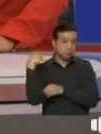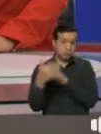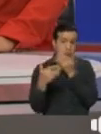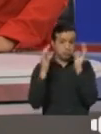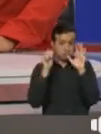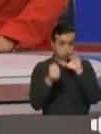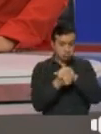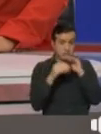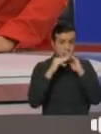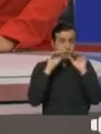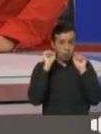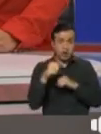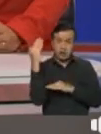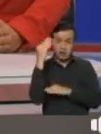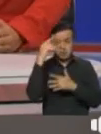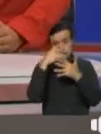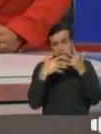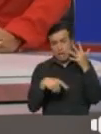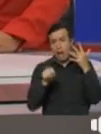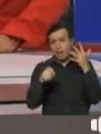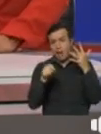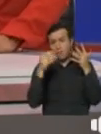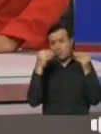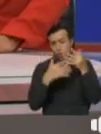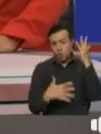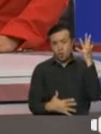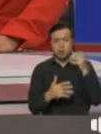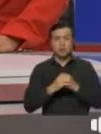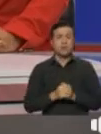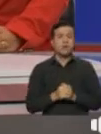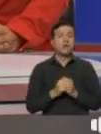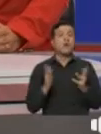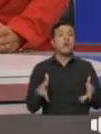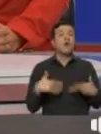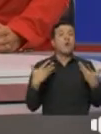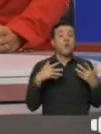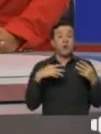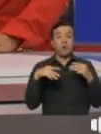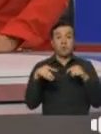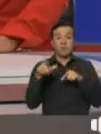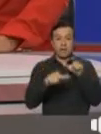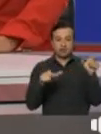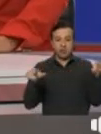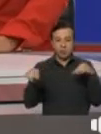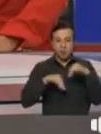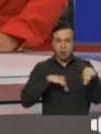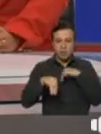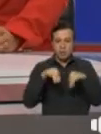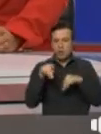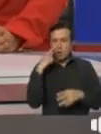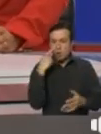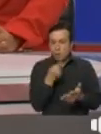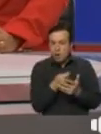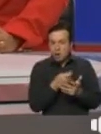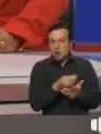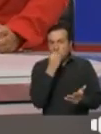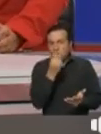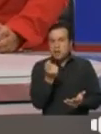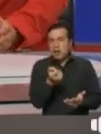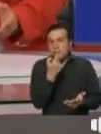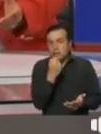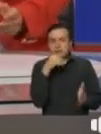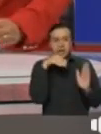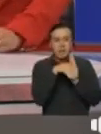su permanencia en casa. ¿Cómo será el control para determinar que la movilización de personas será para la compra de víveres,